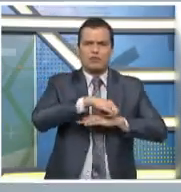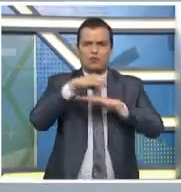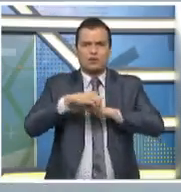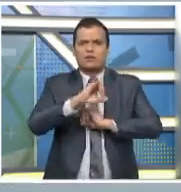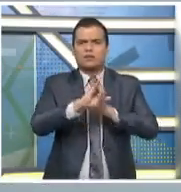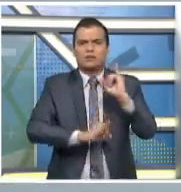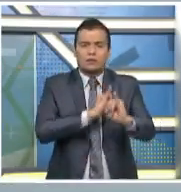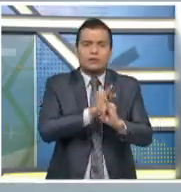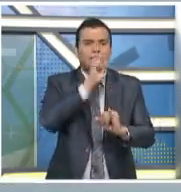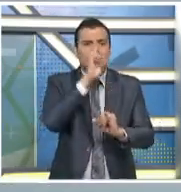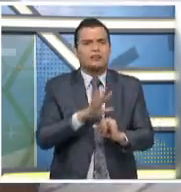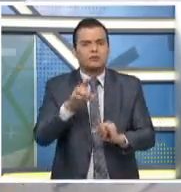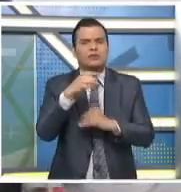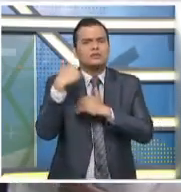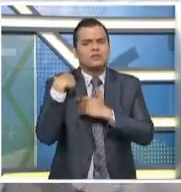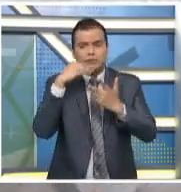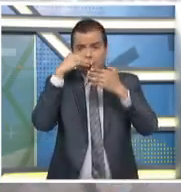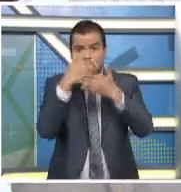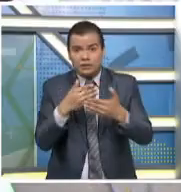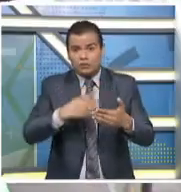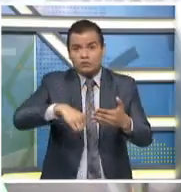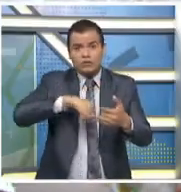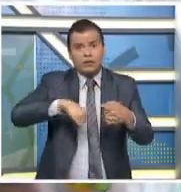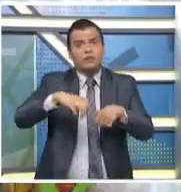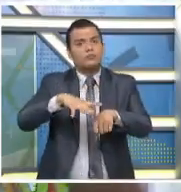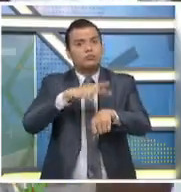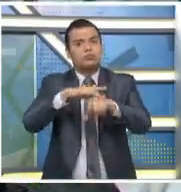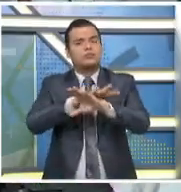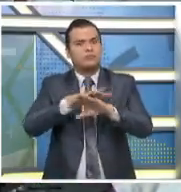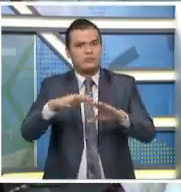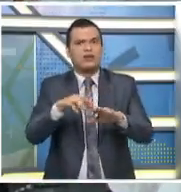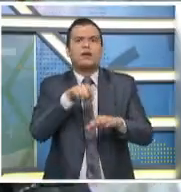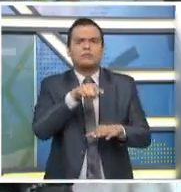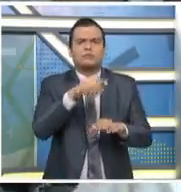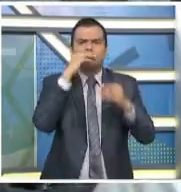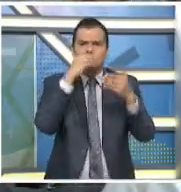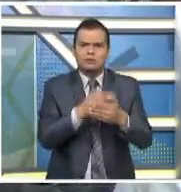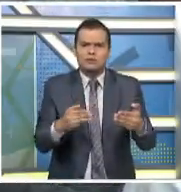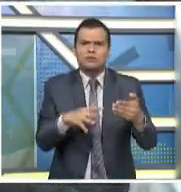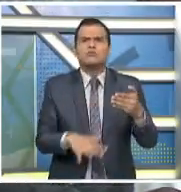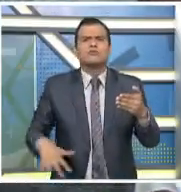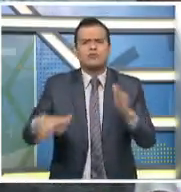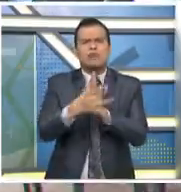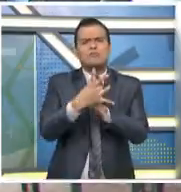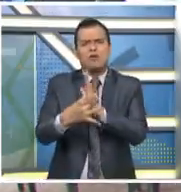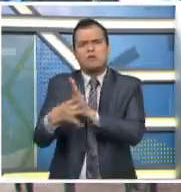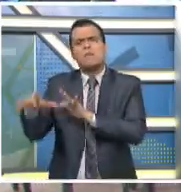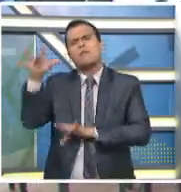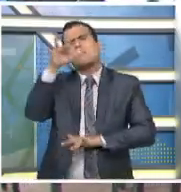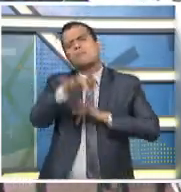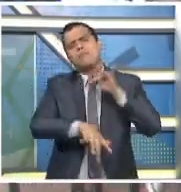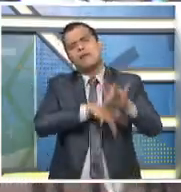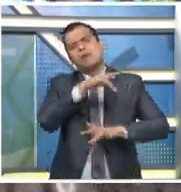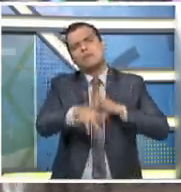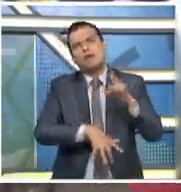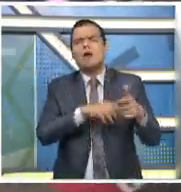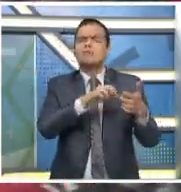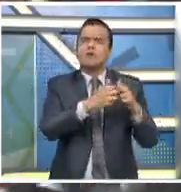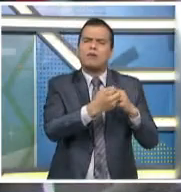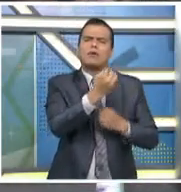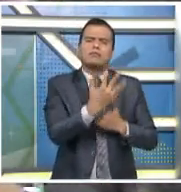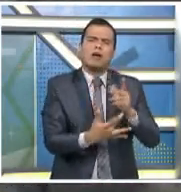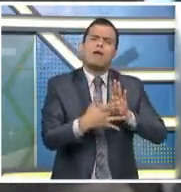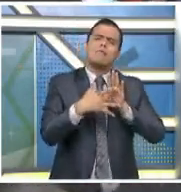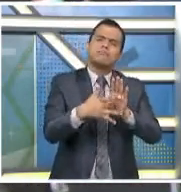que trabajan en el fomento de los derechos de los niños. Hasta ese lugar llegaron pequeños de las zonas más vulnerables de Cali para exponer sus principales necesidades